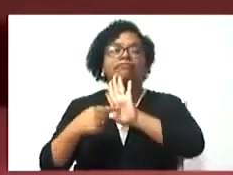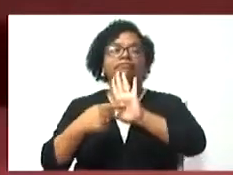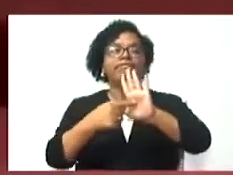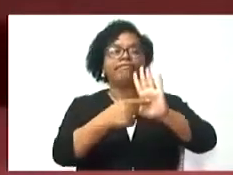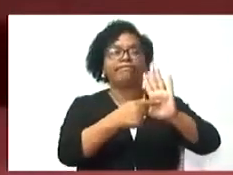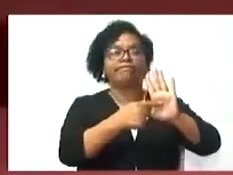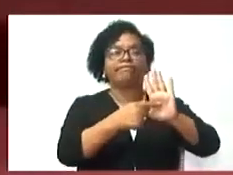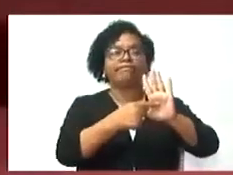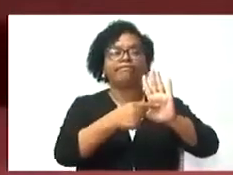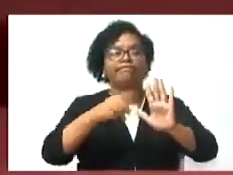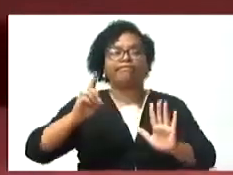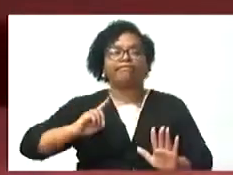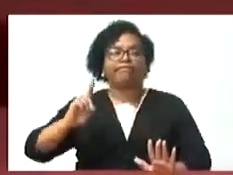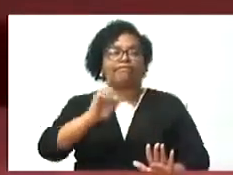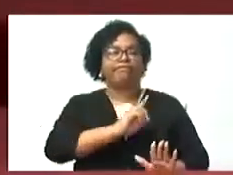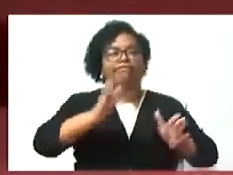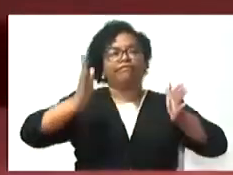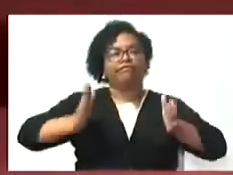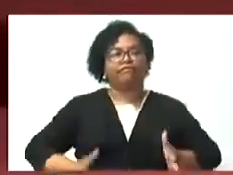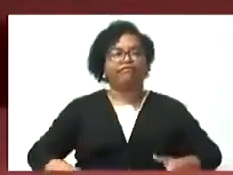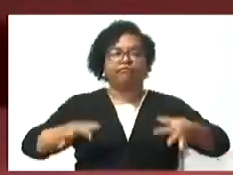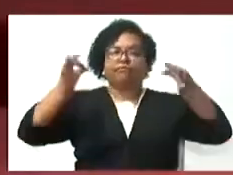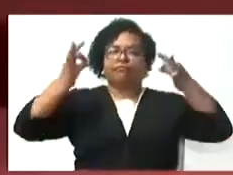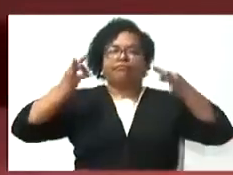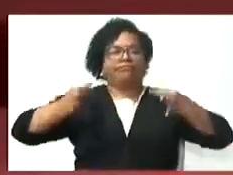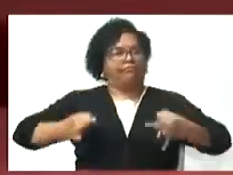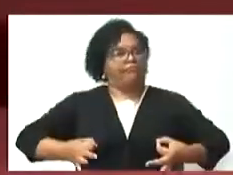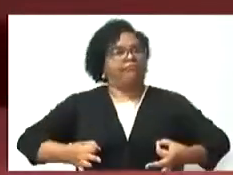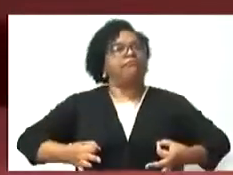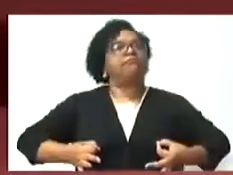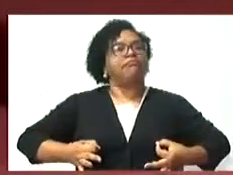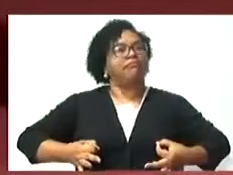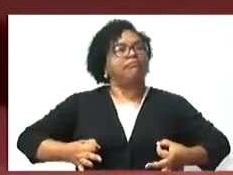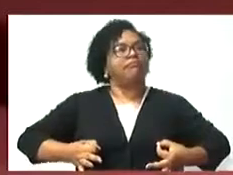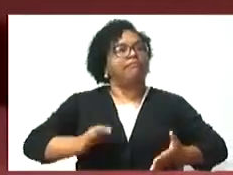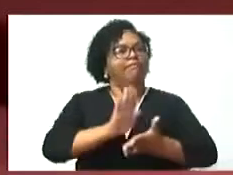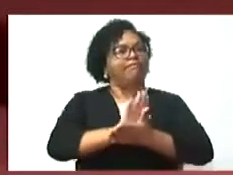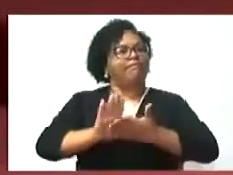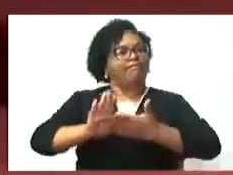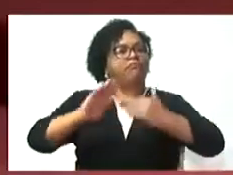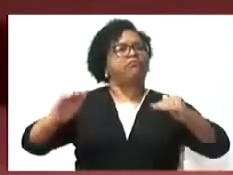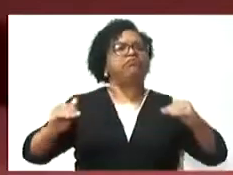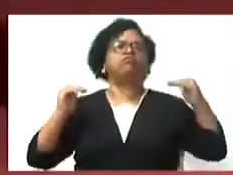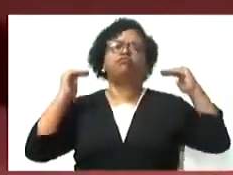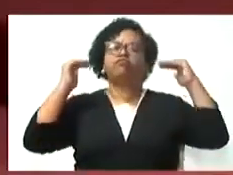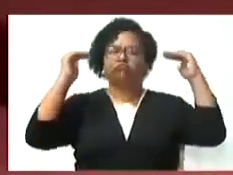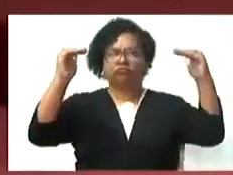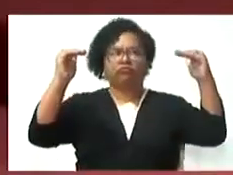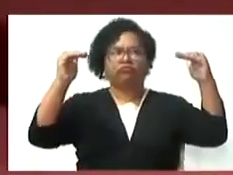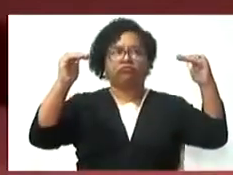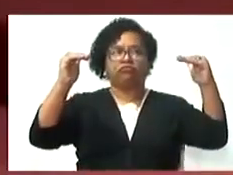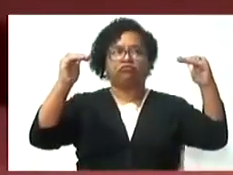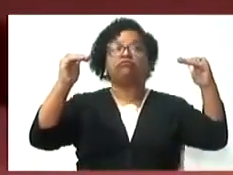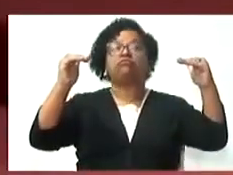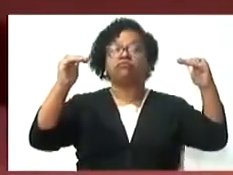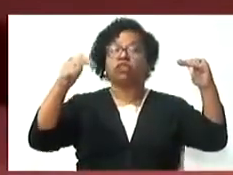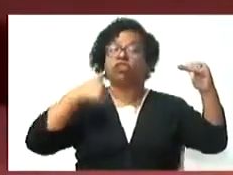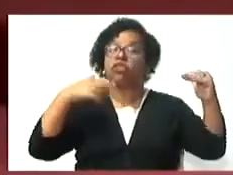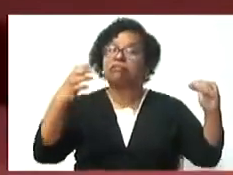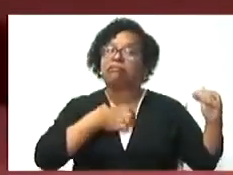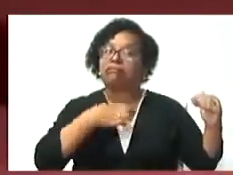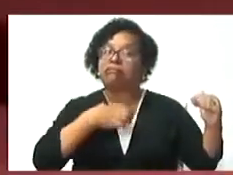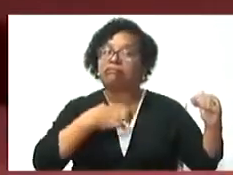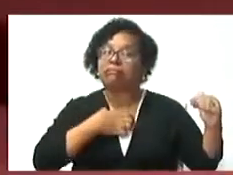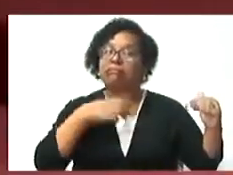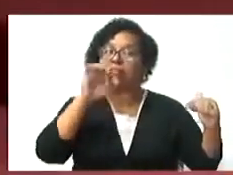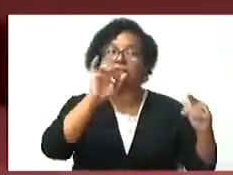también la solemnidad del lugar lo requiere protestó por esa situación